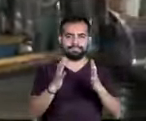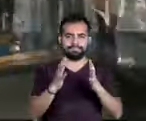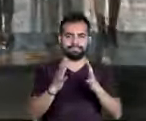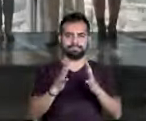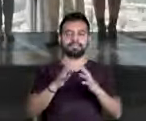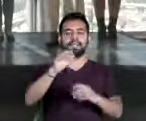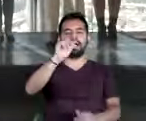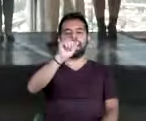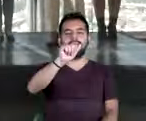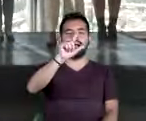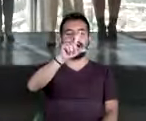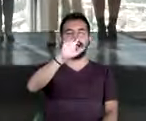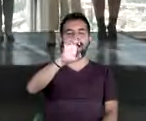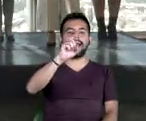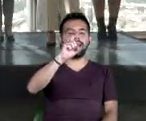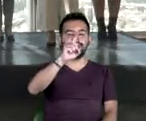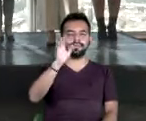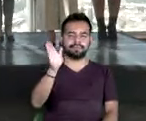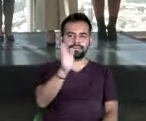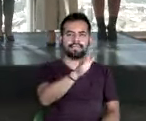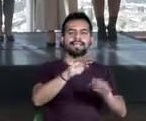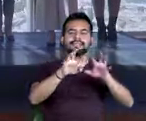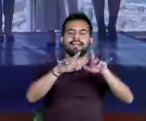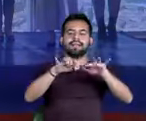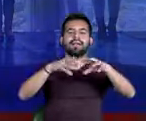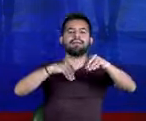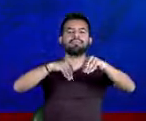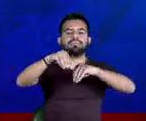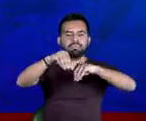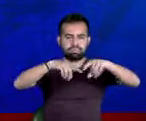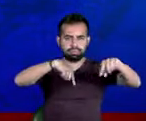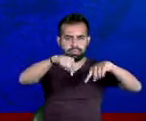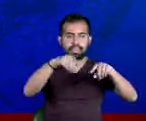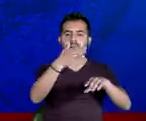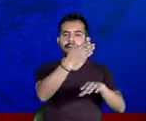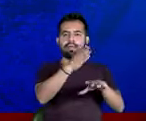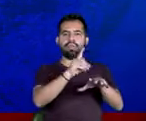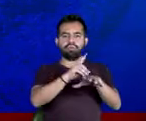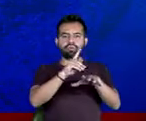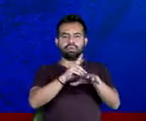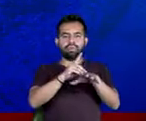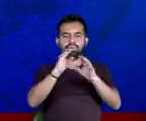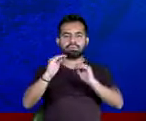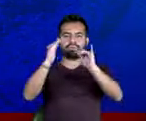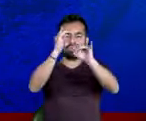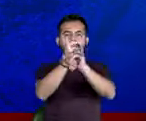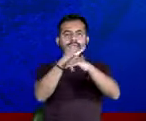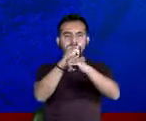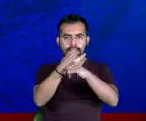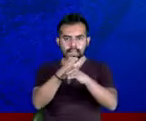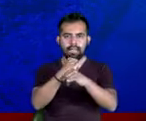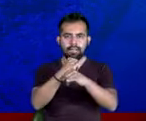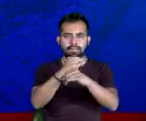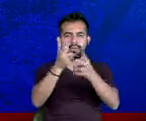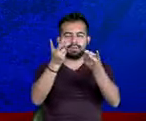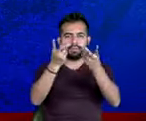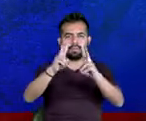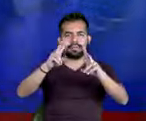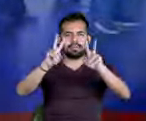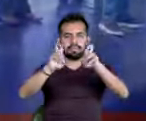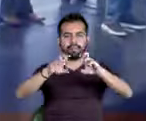Alex Pérez nos acompañará en la Secretaría de Movilidad. Él es doctor en Ingeniería Civil con especialización en transporte. Es